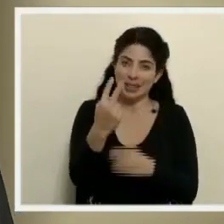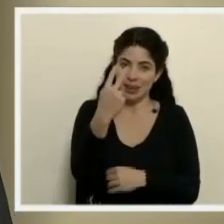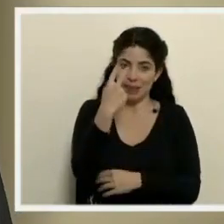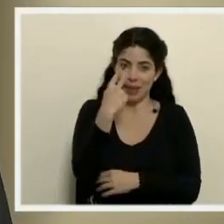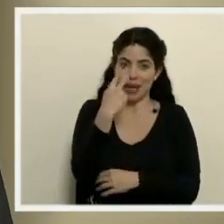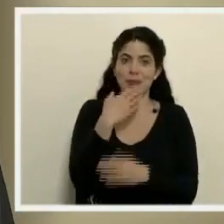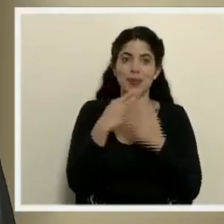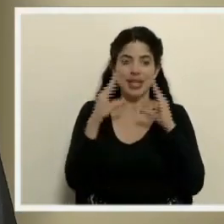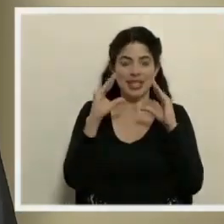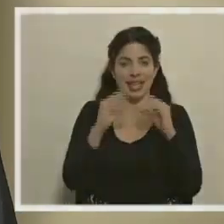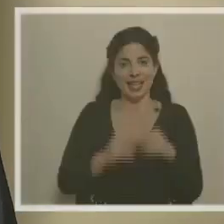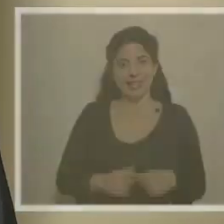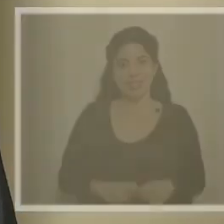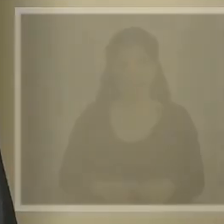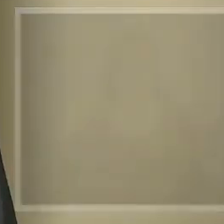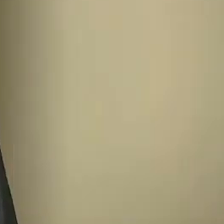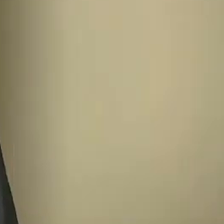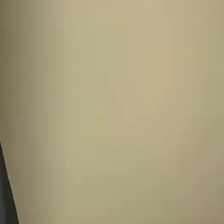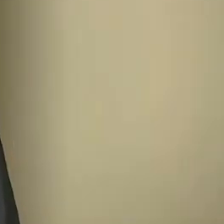sintonía muy buenas tardes